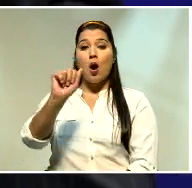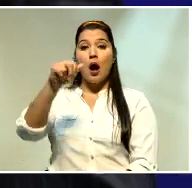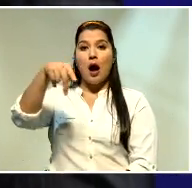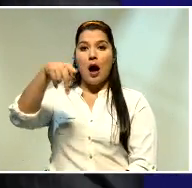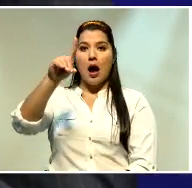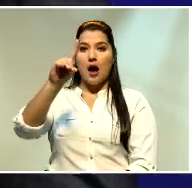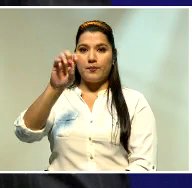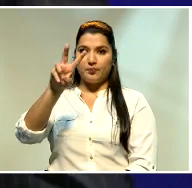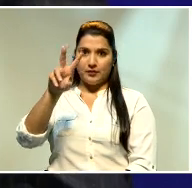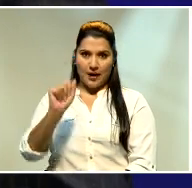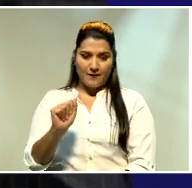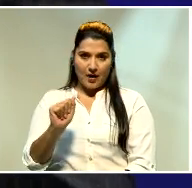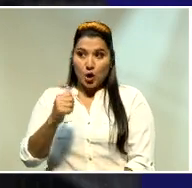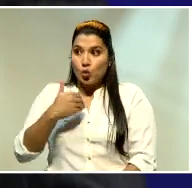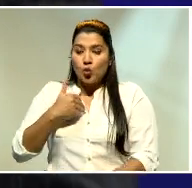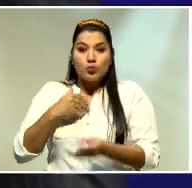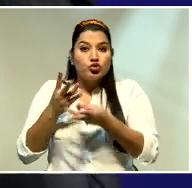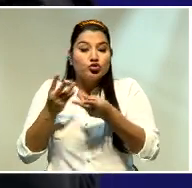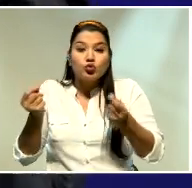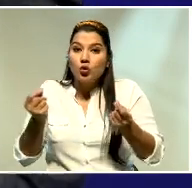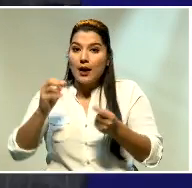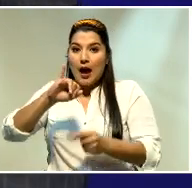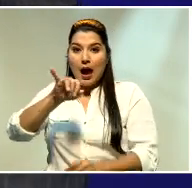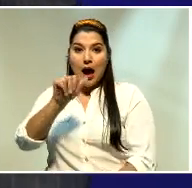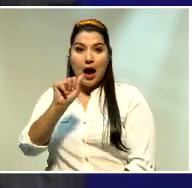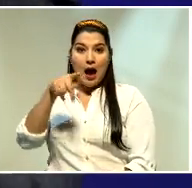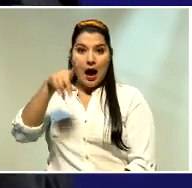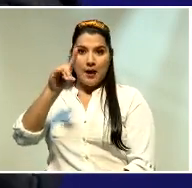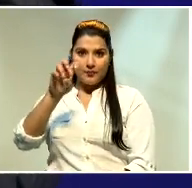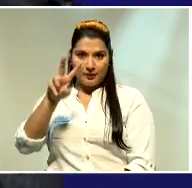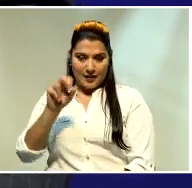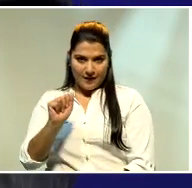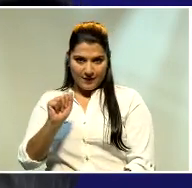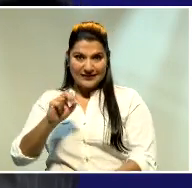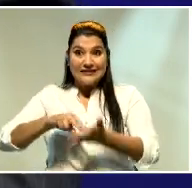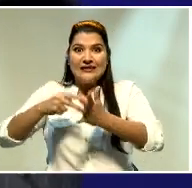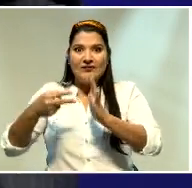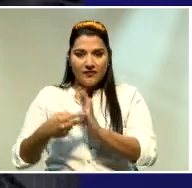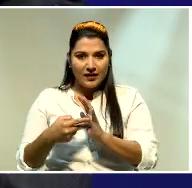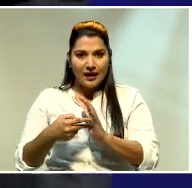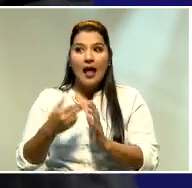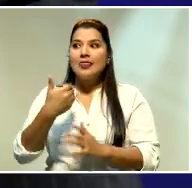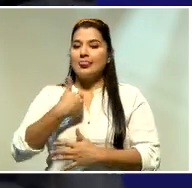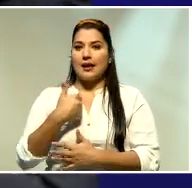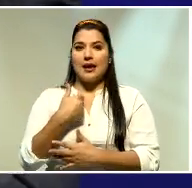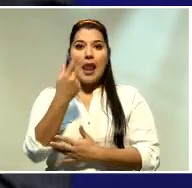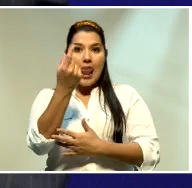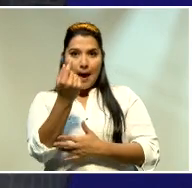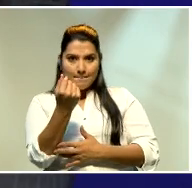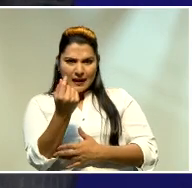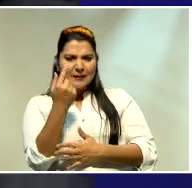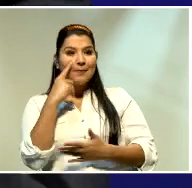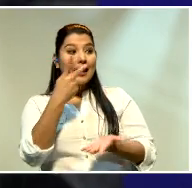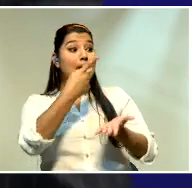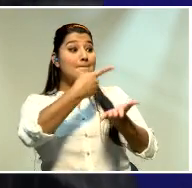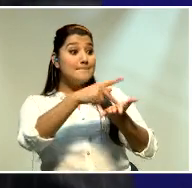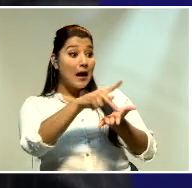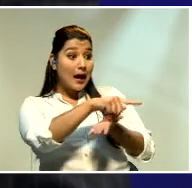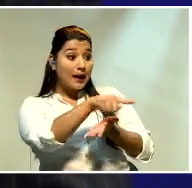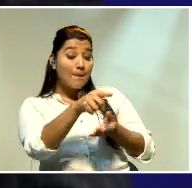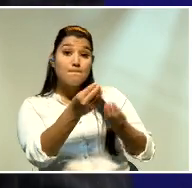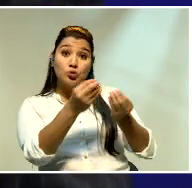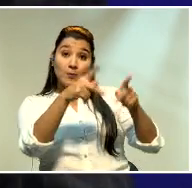transformación de Habdeba y a la larga transformar Habdeba era tener la plata para pagar los compromisos de las jubilaciones